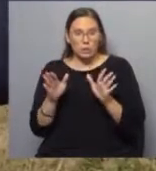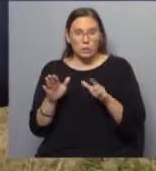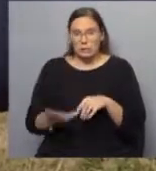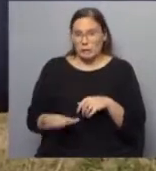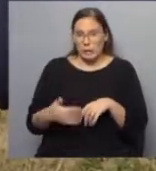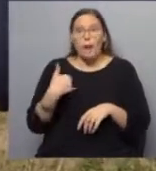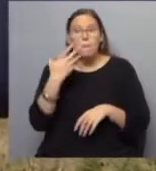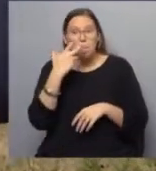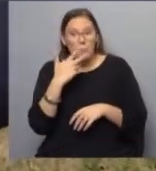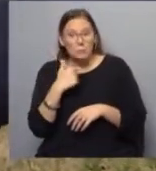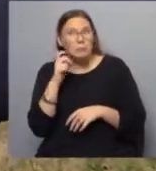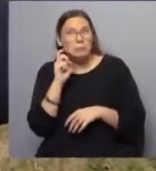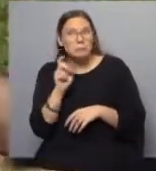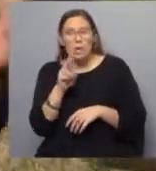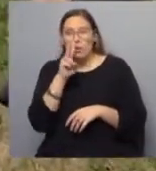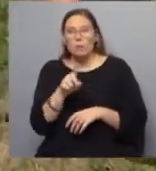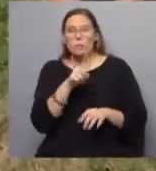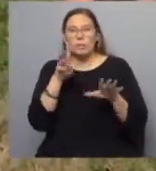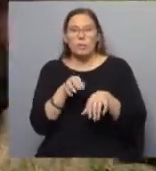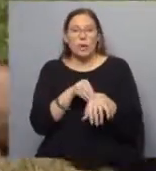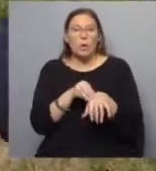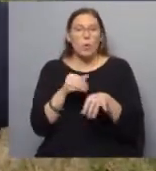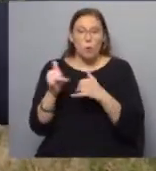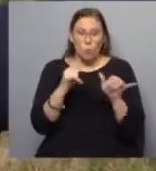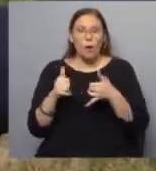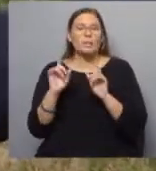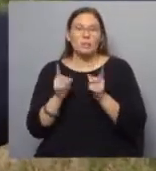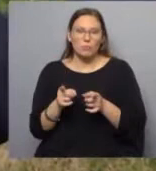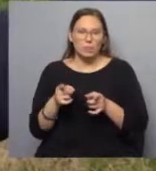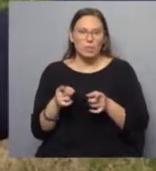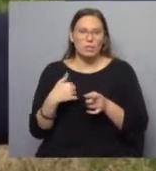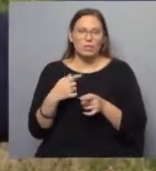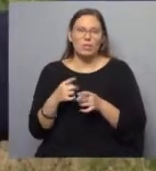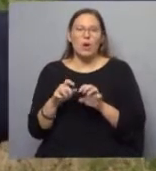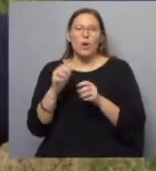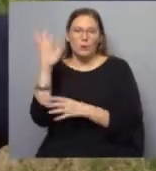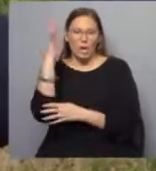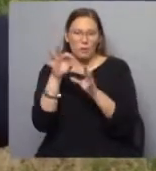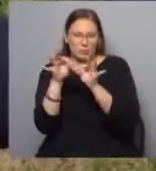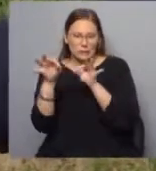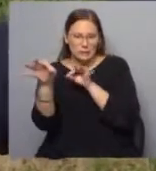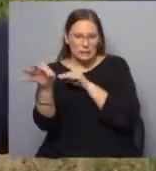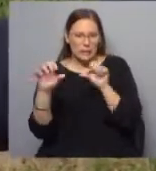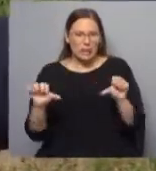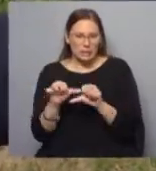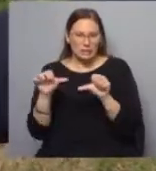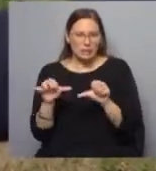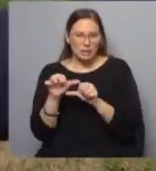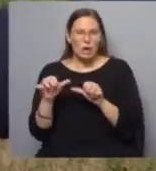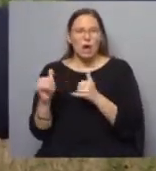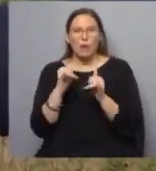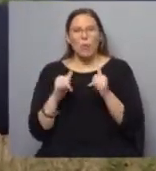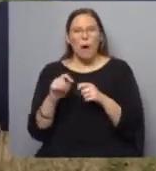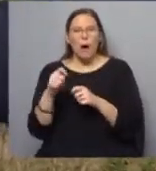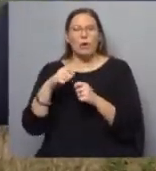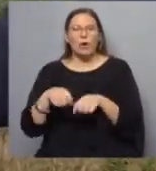me gustaba, como tú decías, y bueno, en el 2019... ¿Llegó un juguete también? Sí, también, y yo con ramitas ahí armaba mis arcos de chica. En lugar de jugar con